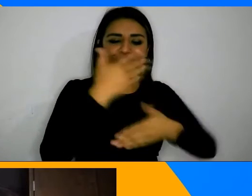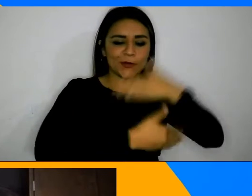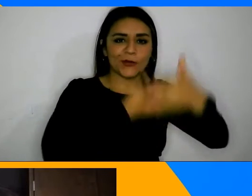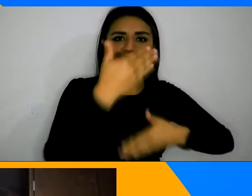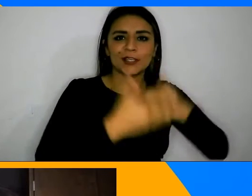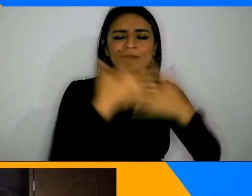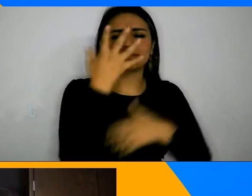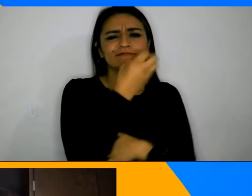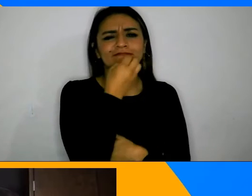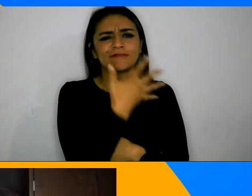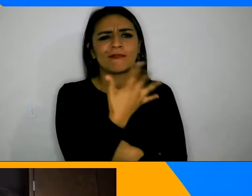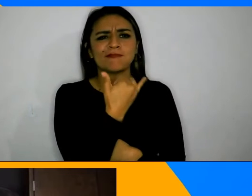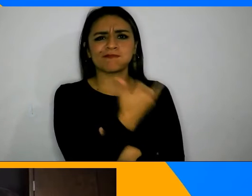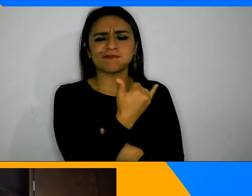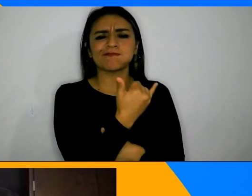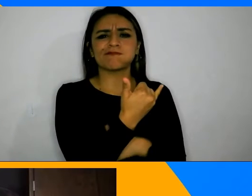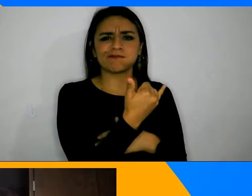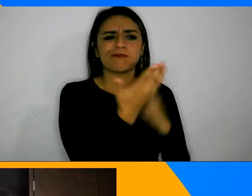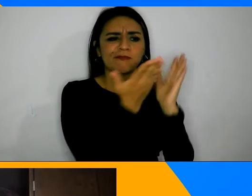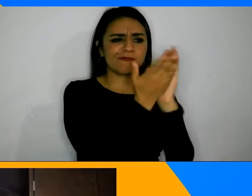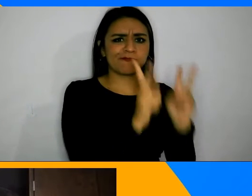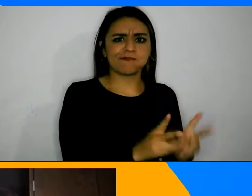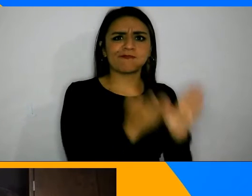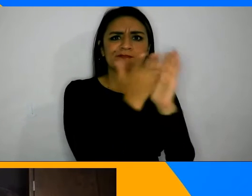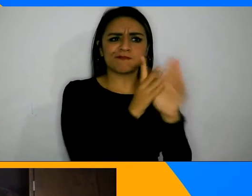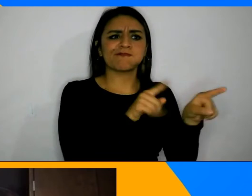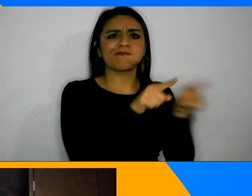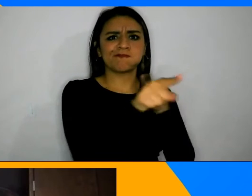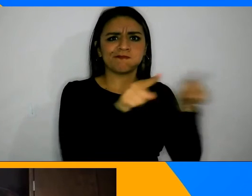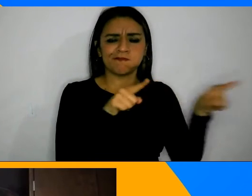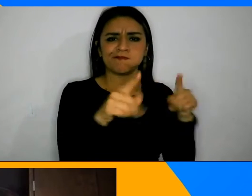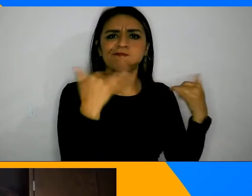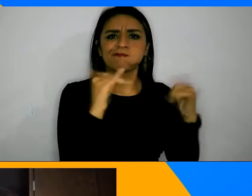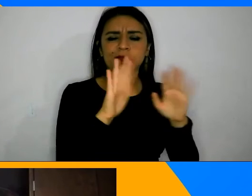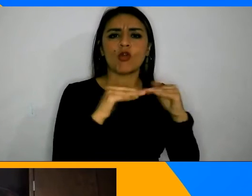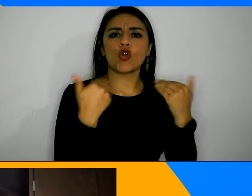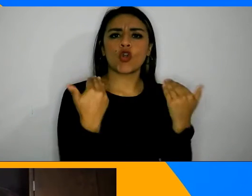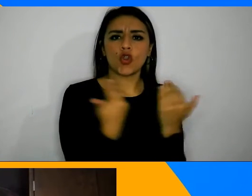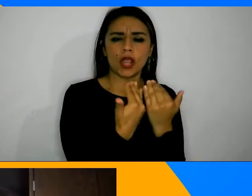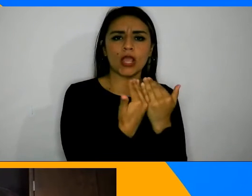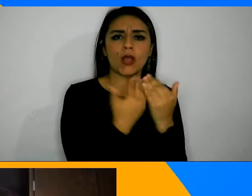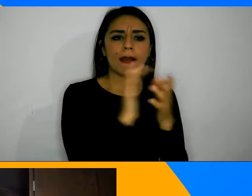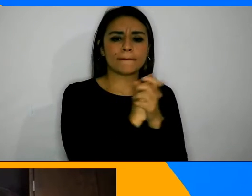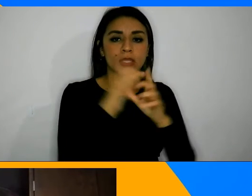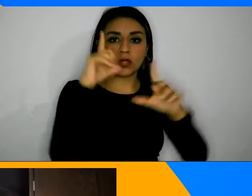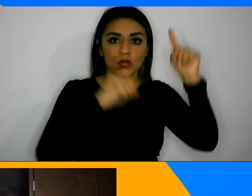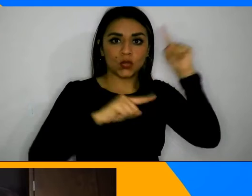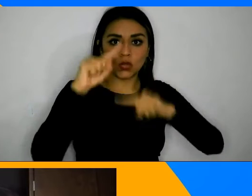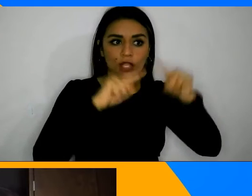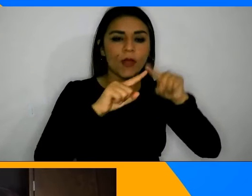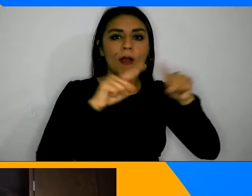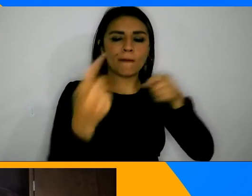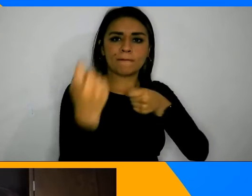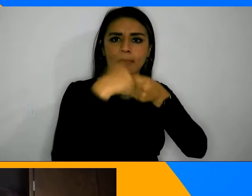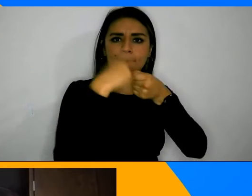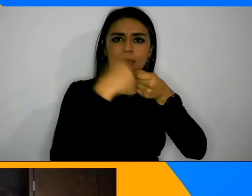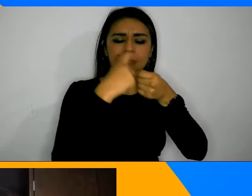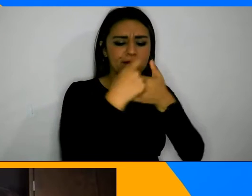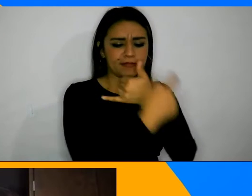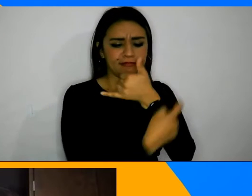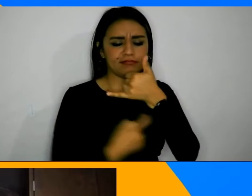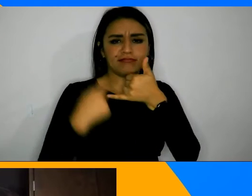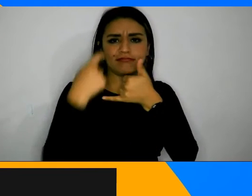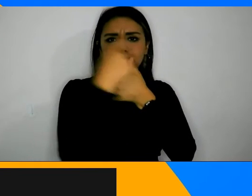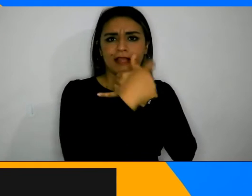bonito que tenemos con nuestros estudiantes de Colegios Amigos del Turismo y colegios que se nos unen desde las diferentes partes